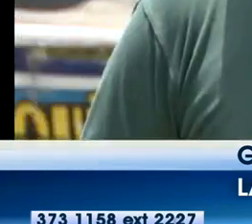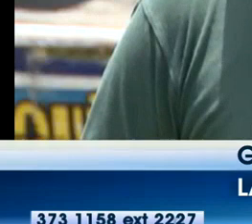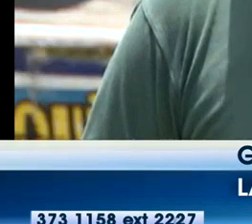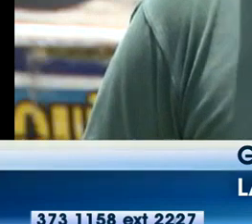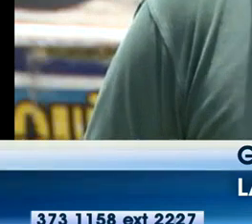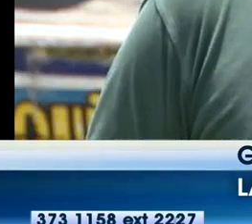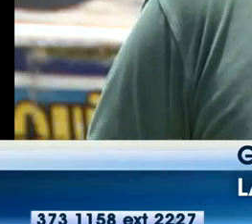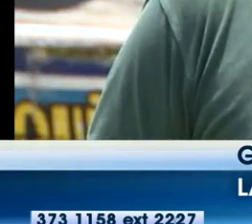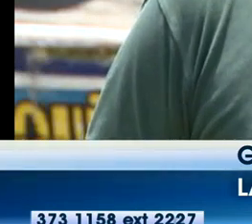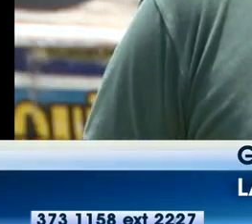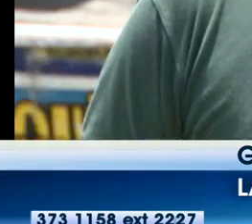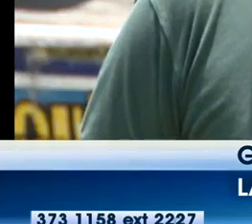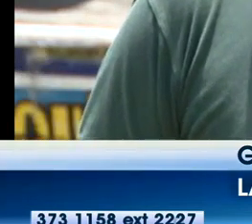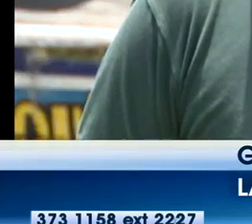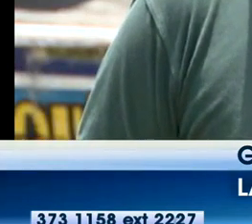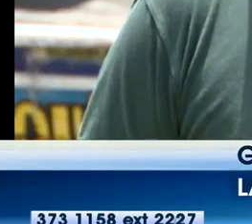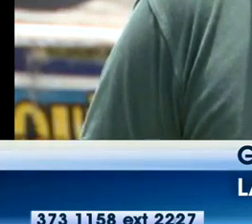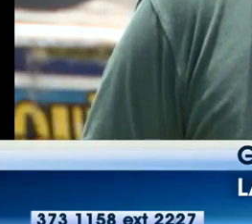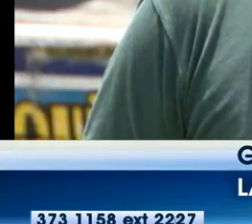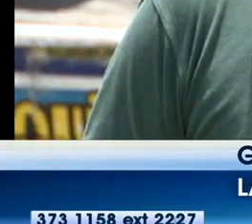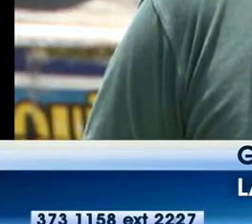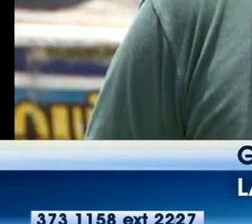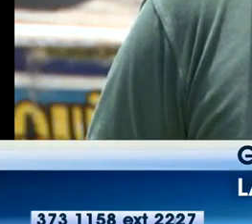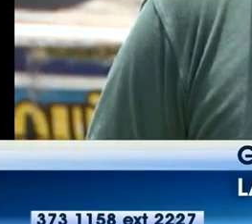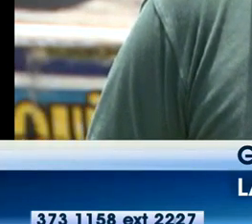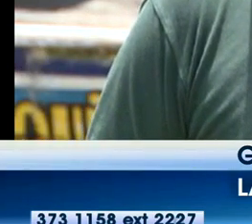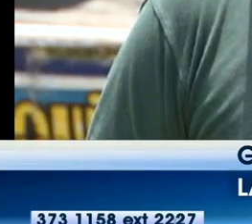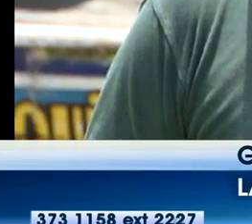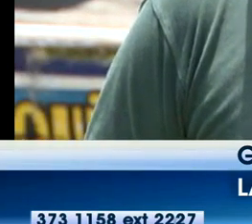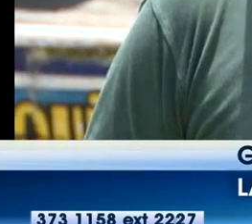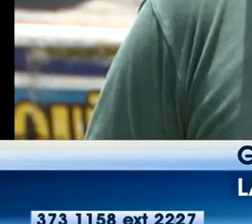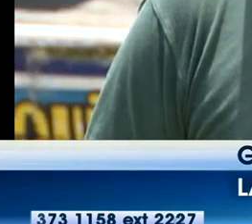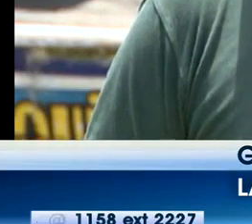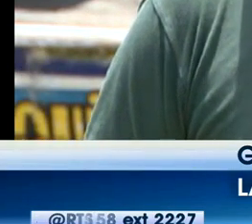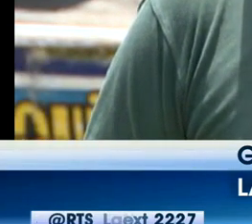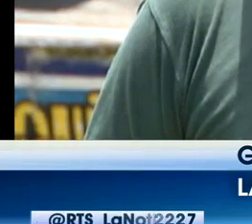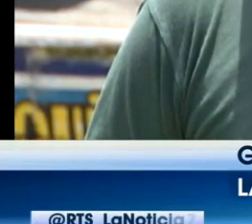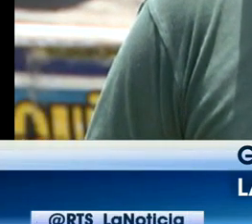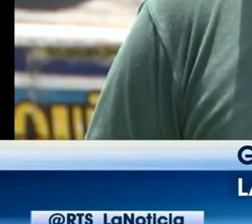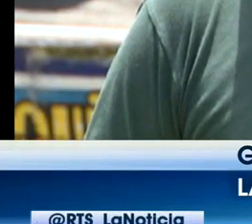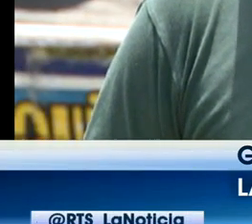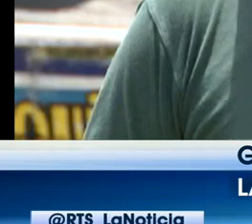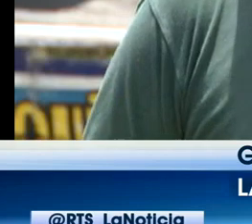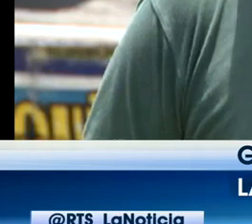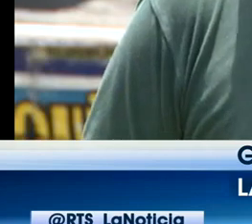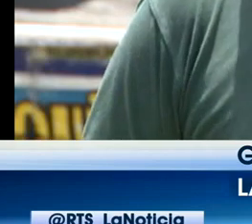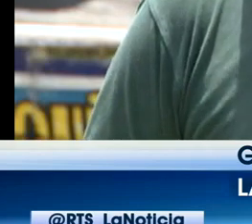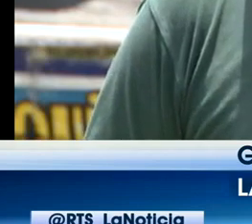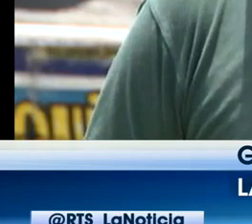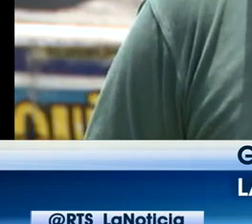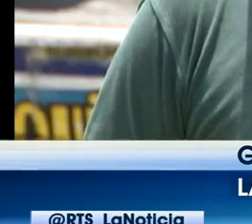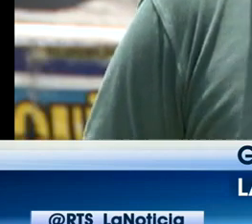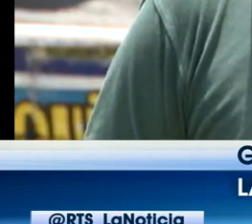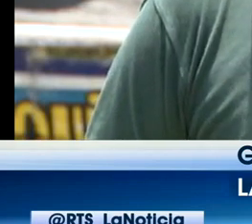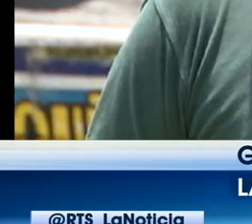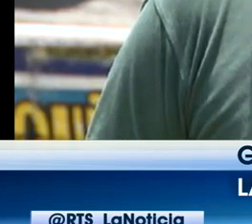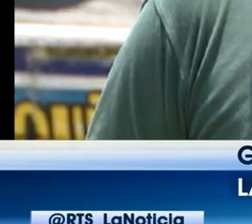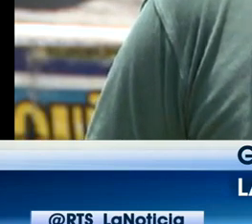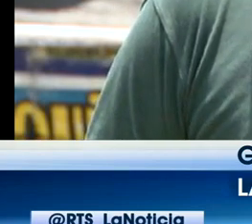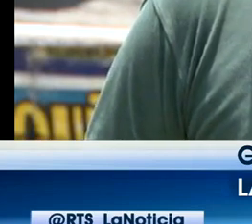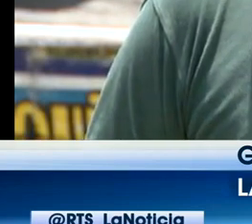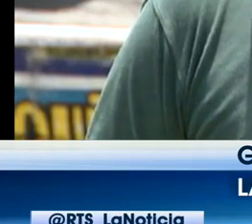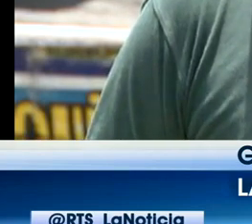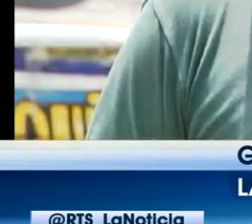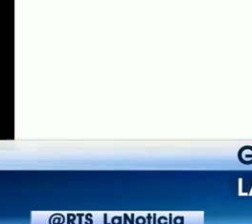Pasada la población de Salango, nosotros entramos a la tierra de los huancavilcas y el primer pueblo que ellos encontraron fue